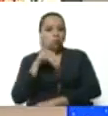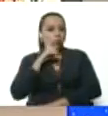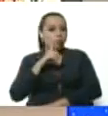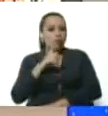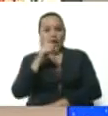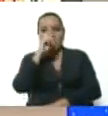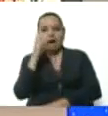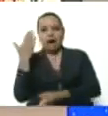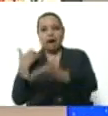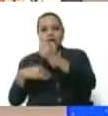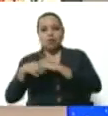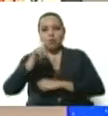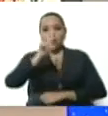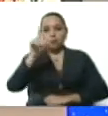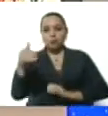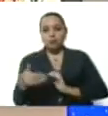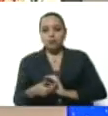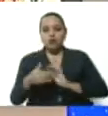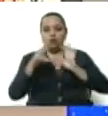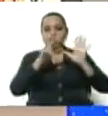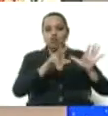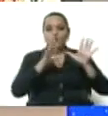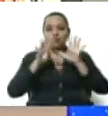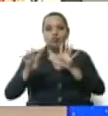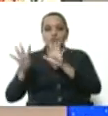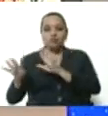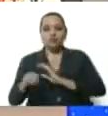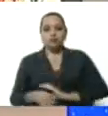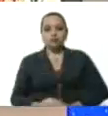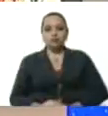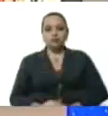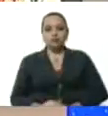1899. En ningún caso se trata del laudo de